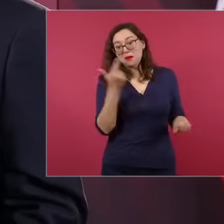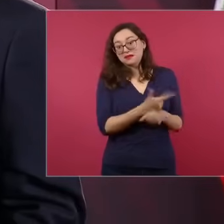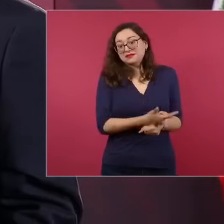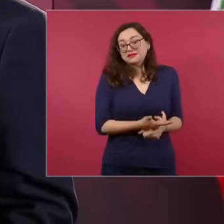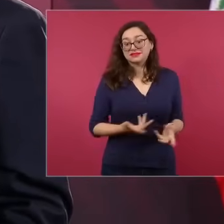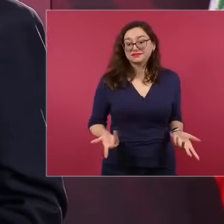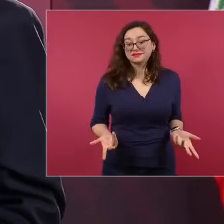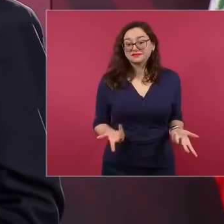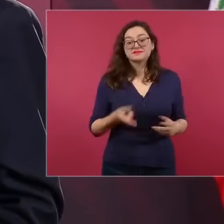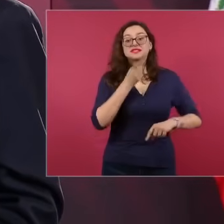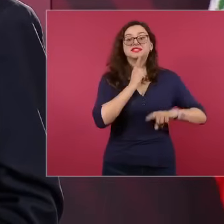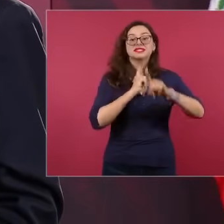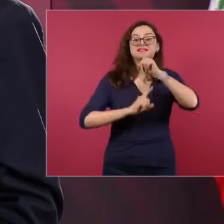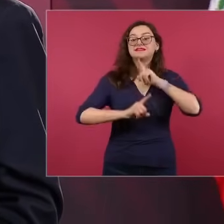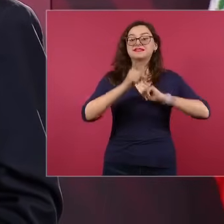vilmente,